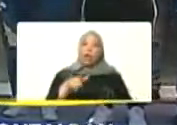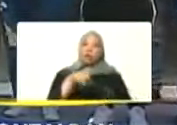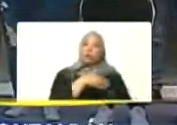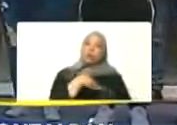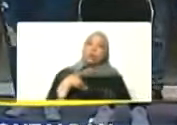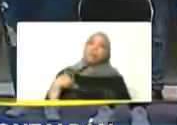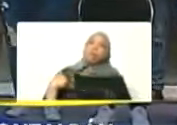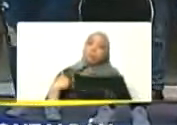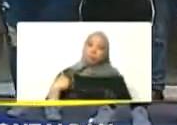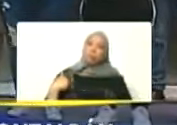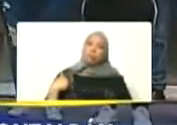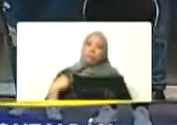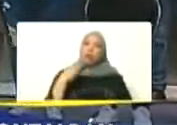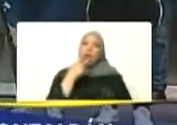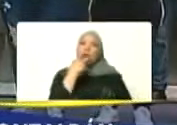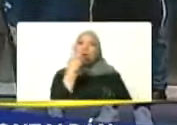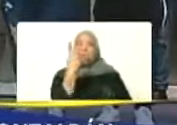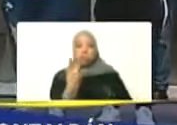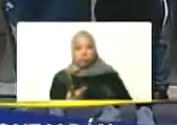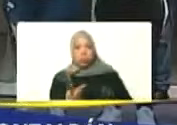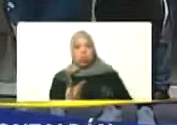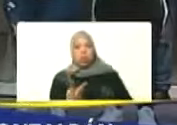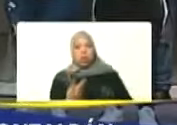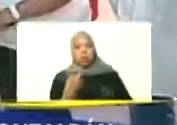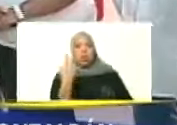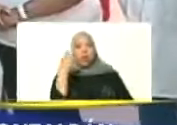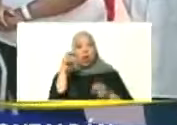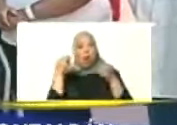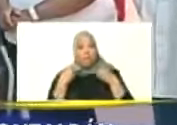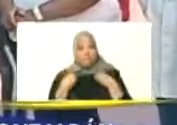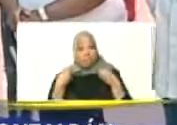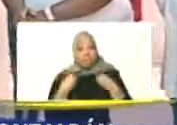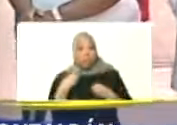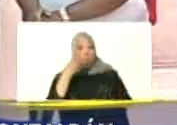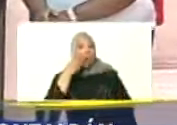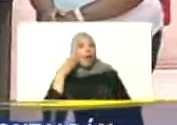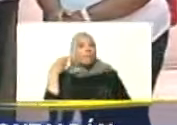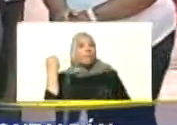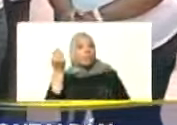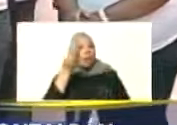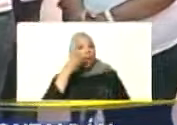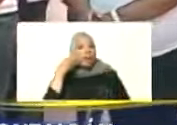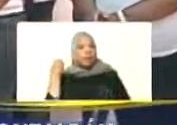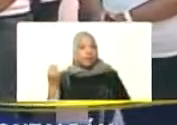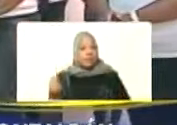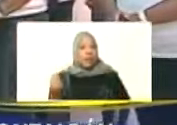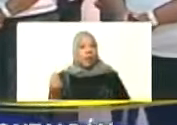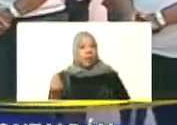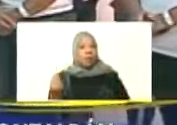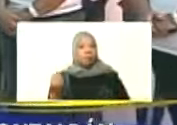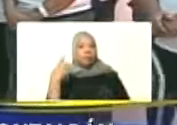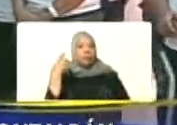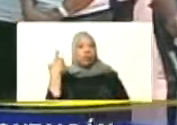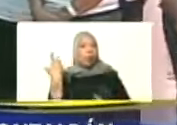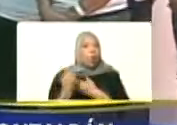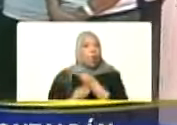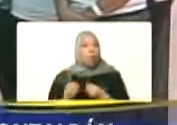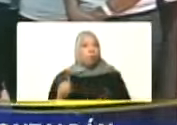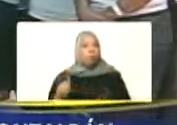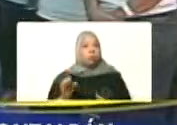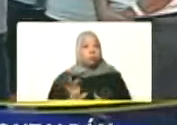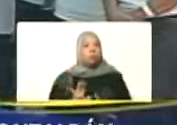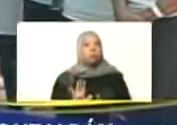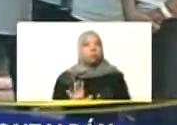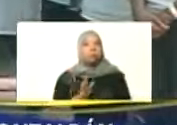la vocera del Poder Popular, que ha vivido este proceso, como usted lo ha dicho, cuéntenos cómo es el proceso, que Génesis le diga, Génesis es de la